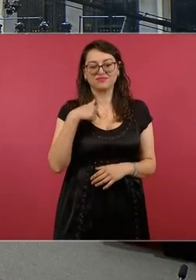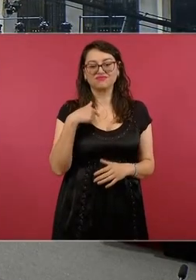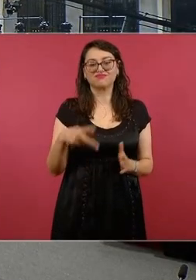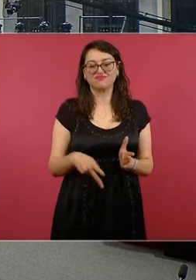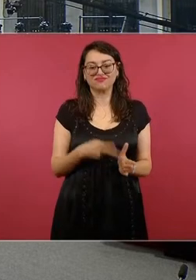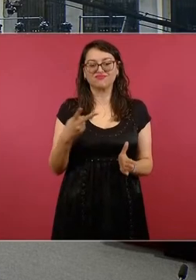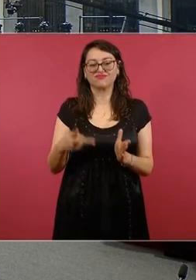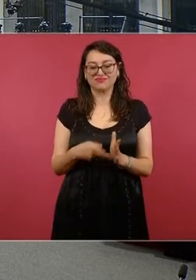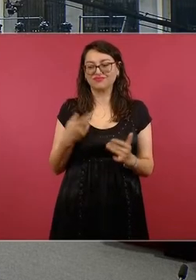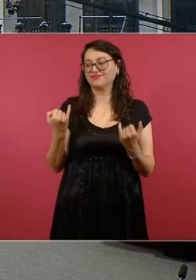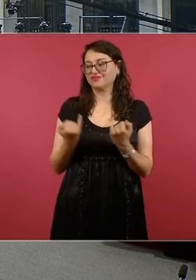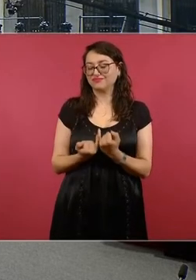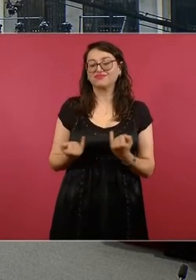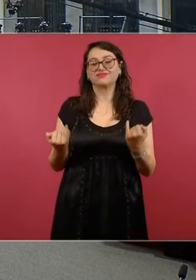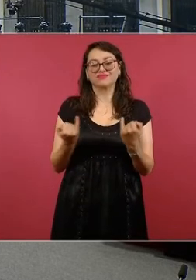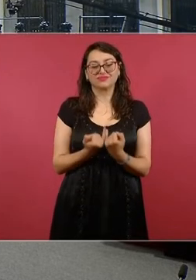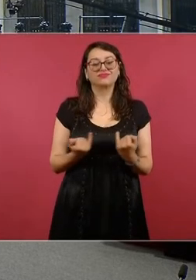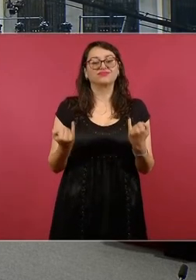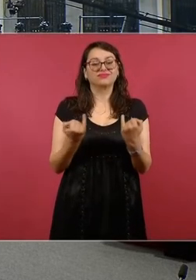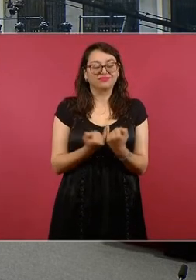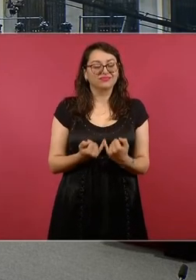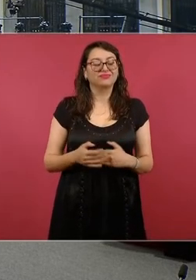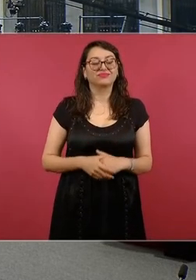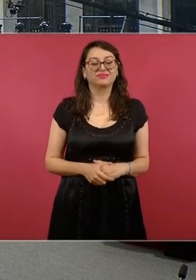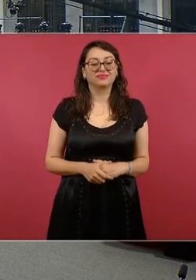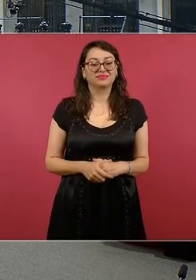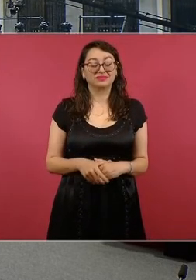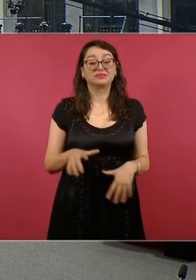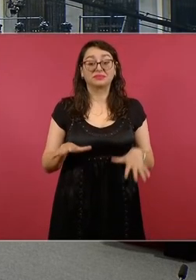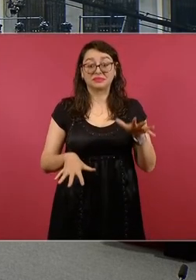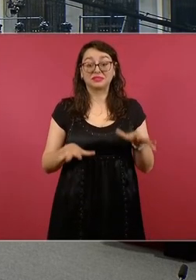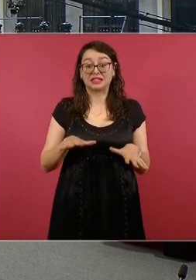rayado. A veces me dicen eso,